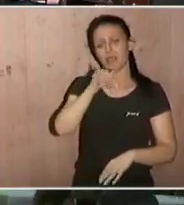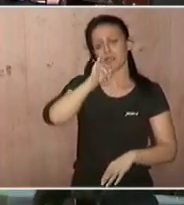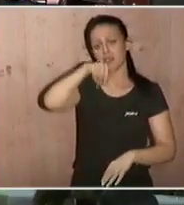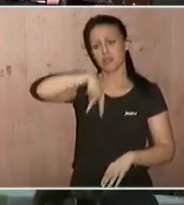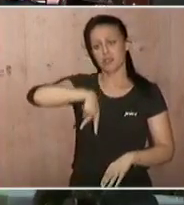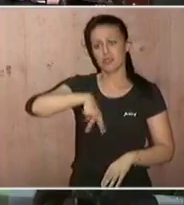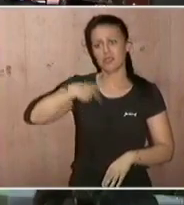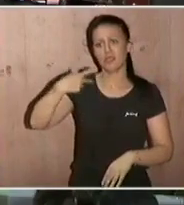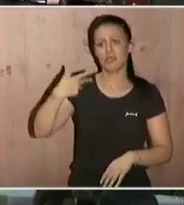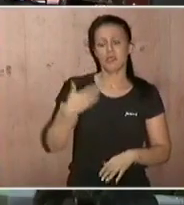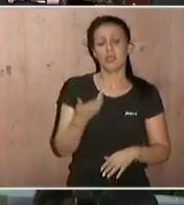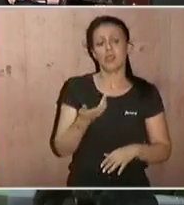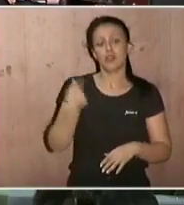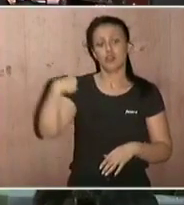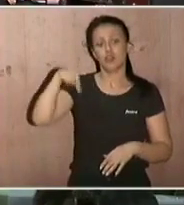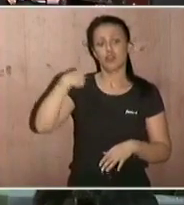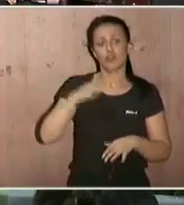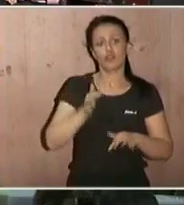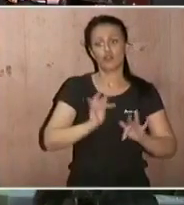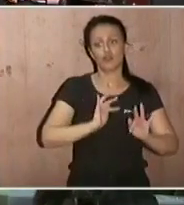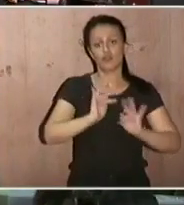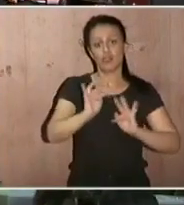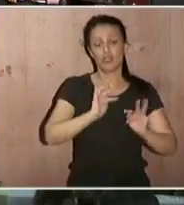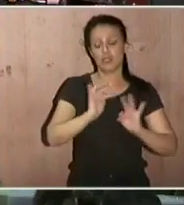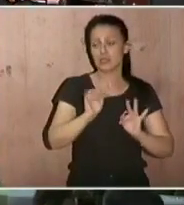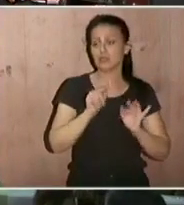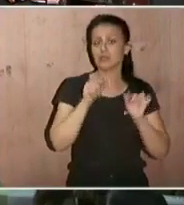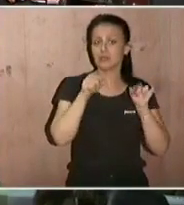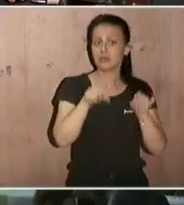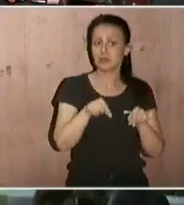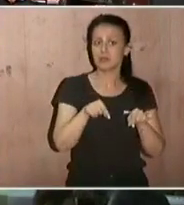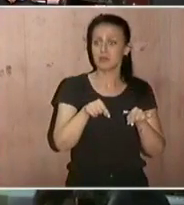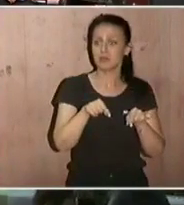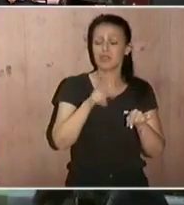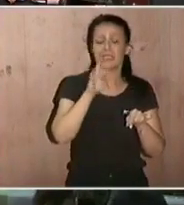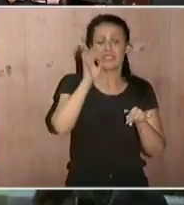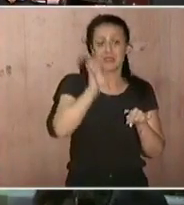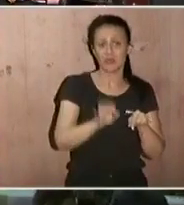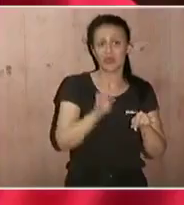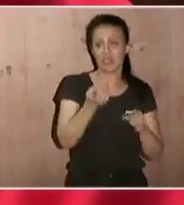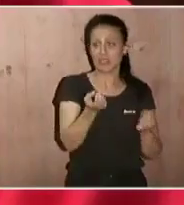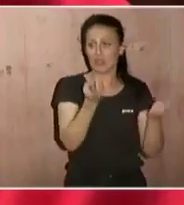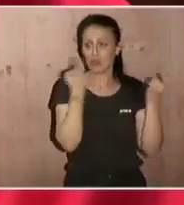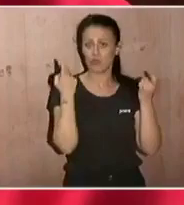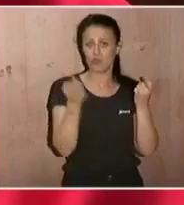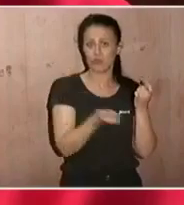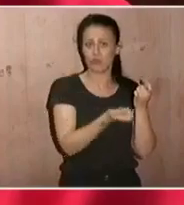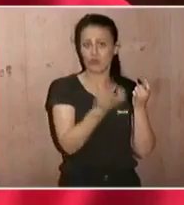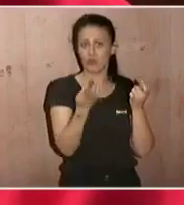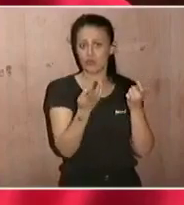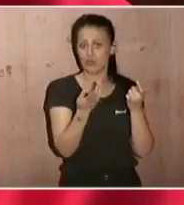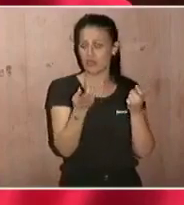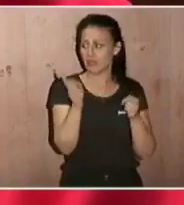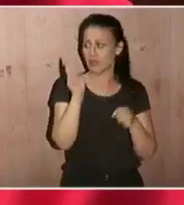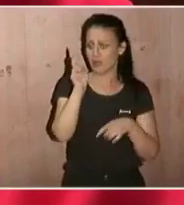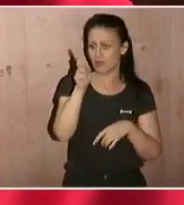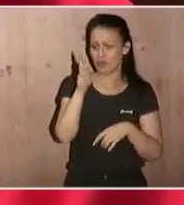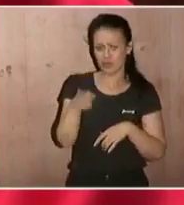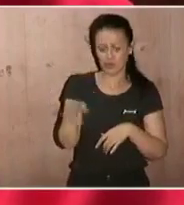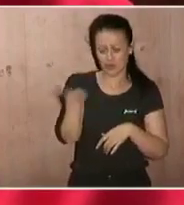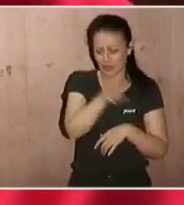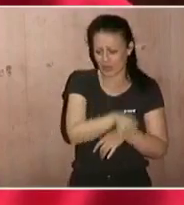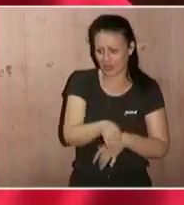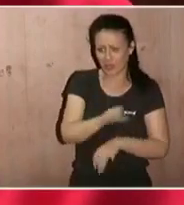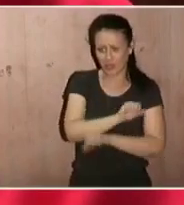su tesis doctoral, a buen seguro que de él y de otros discípulos directos del irrepetible maestro de maestros, el